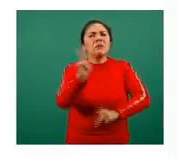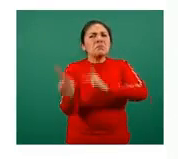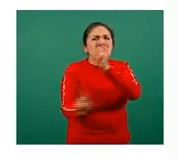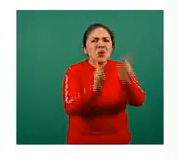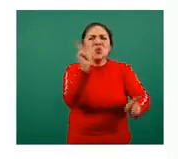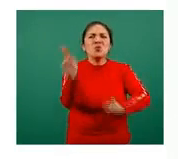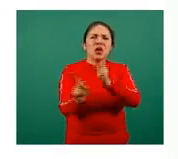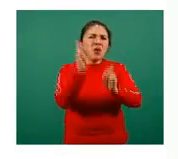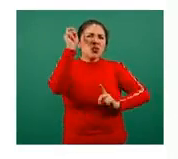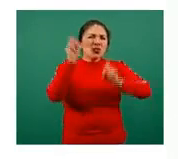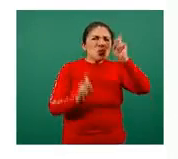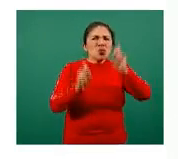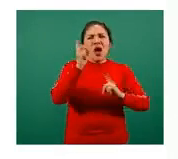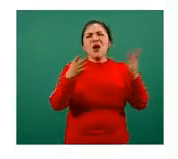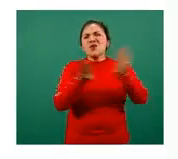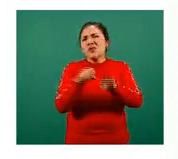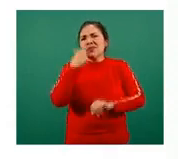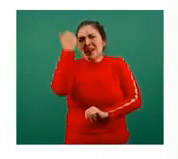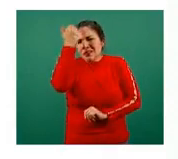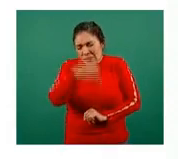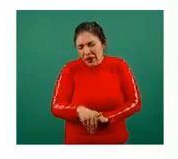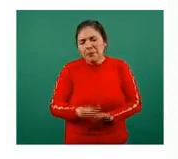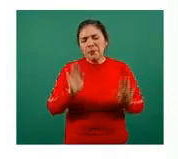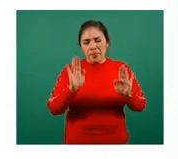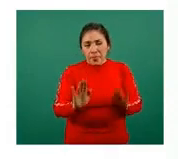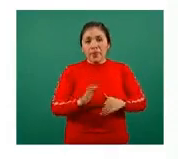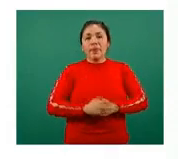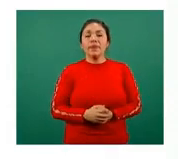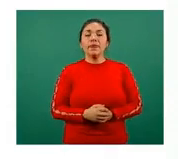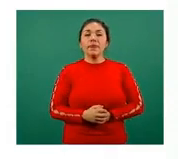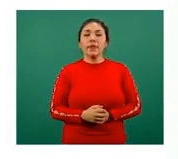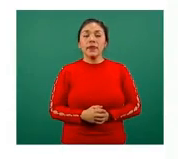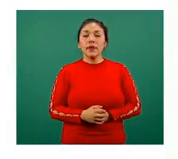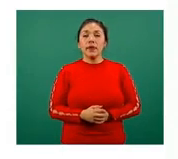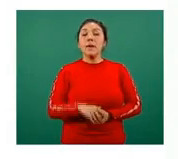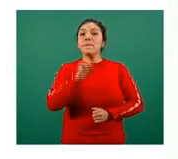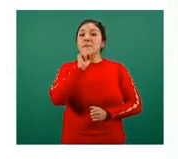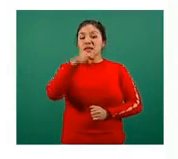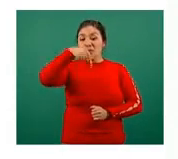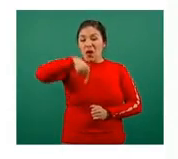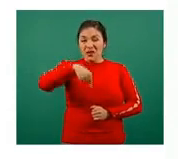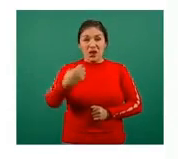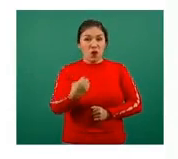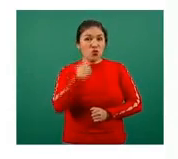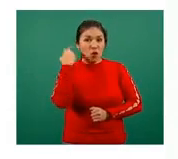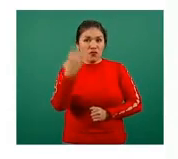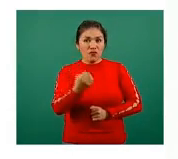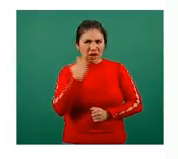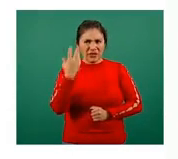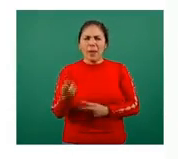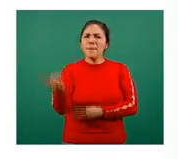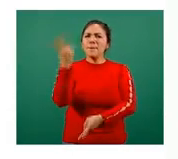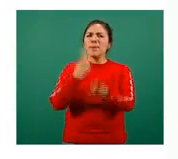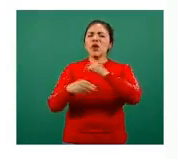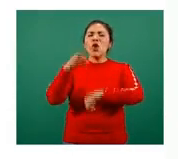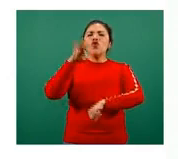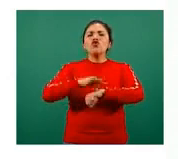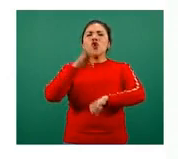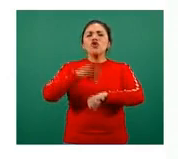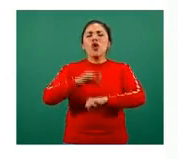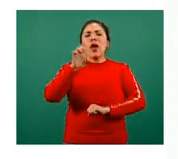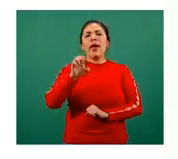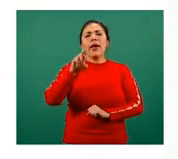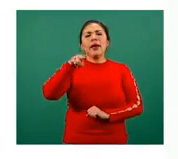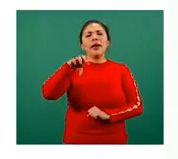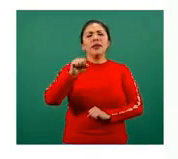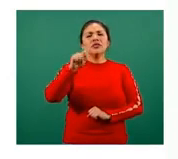esta última semana. Previamente, en esta conferencia, vino el doctor Ernesto